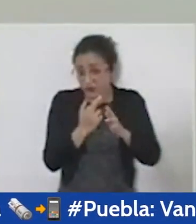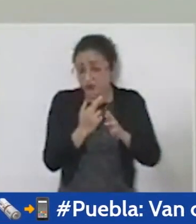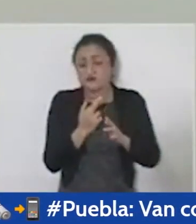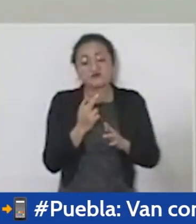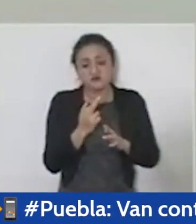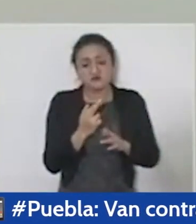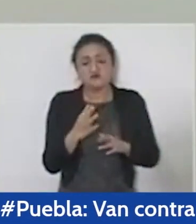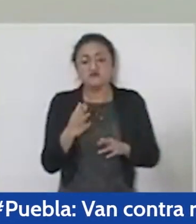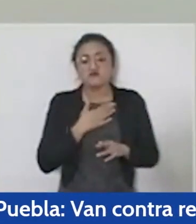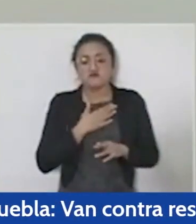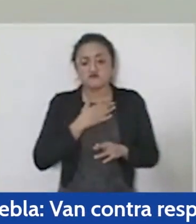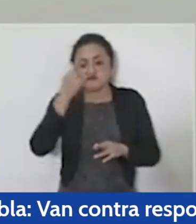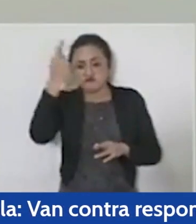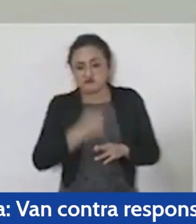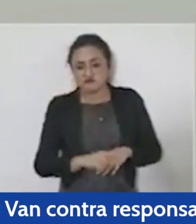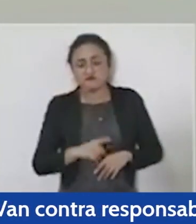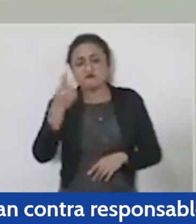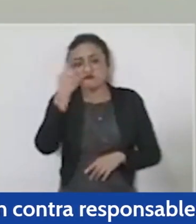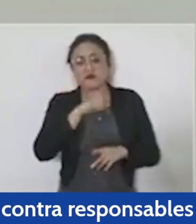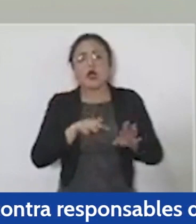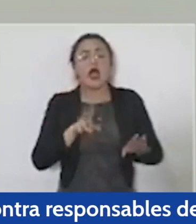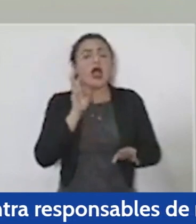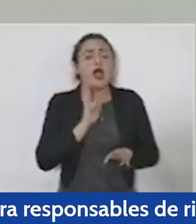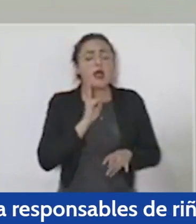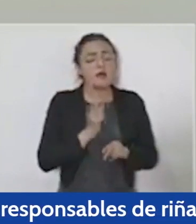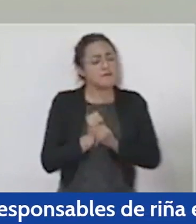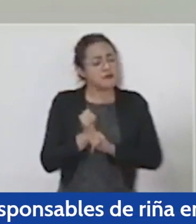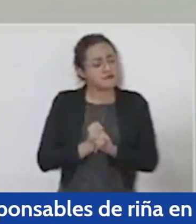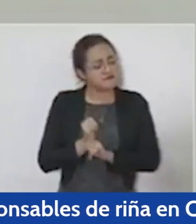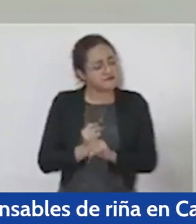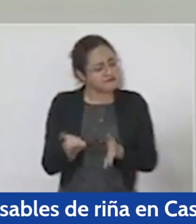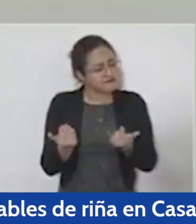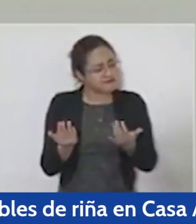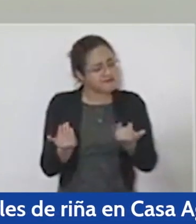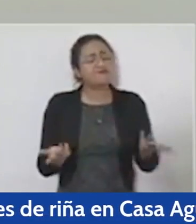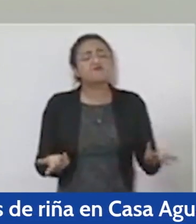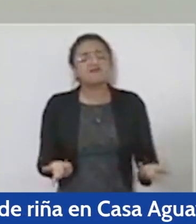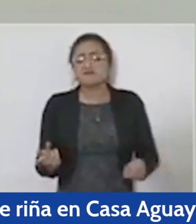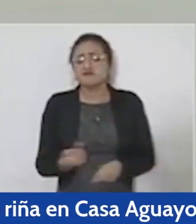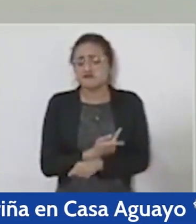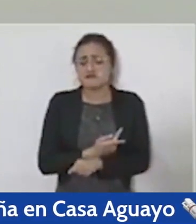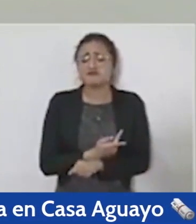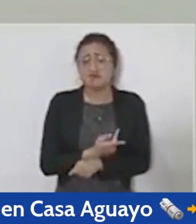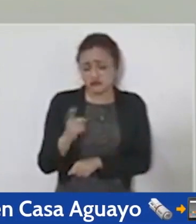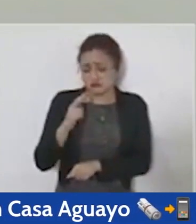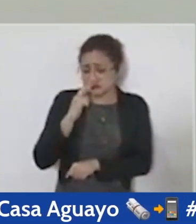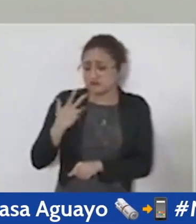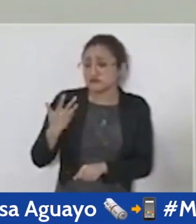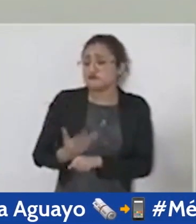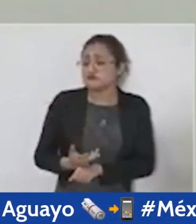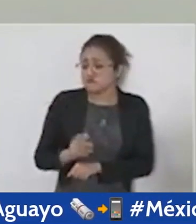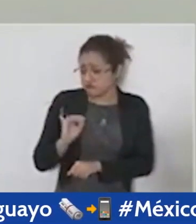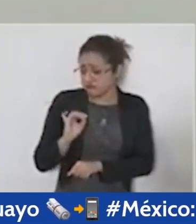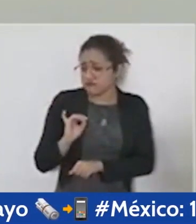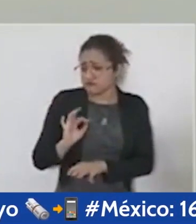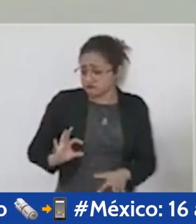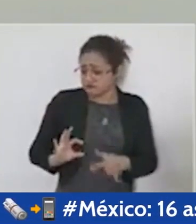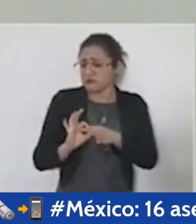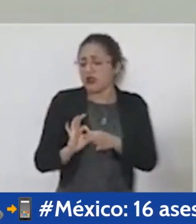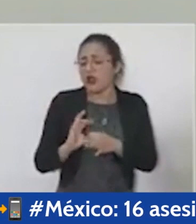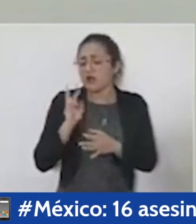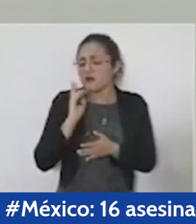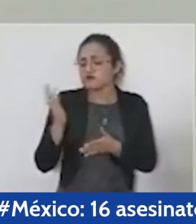El de La Voz ha girado instrucciones para que se abra un expediente en la Dirección de Asuntos Internos. Ellos son los responsables de integrar y allegarse de las